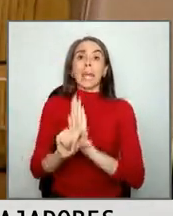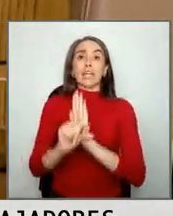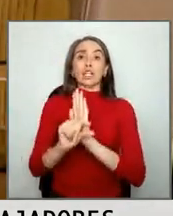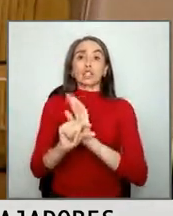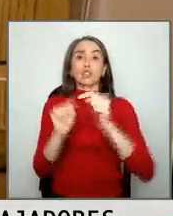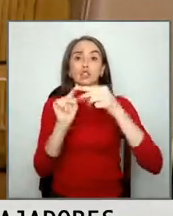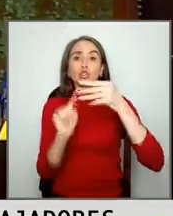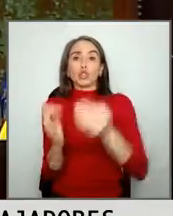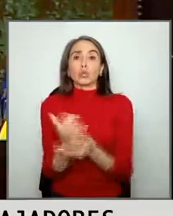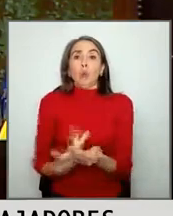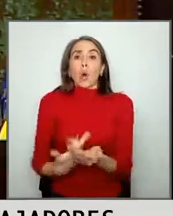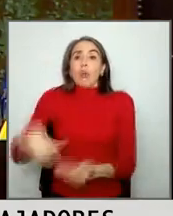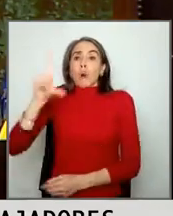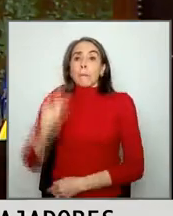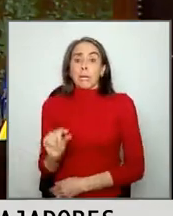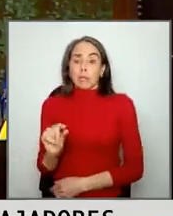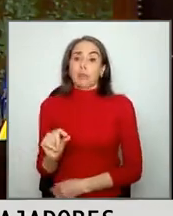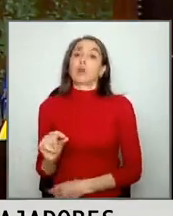gracias